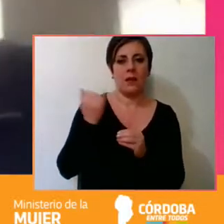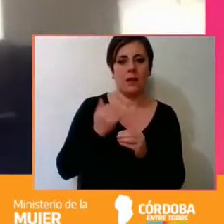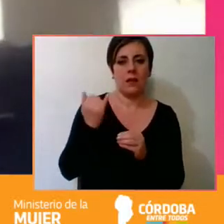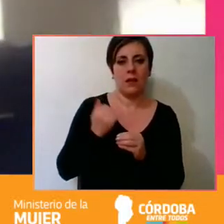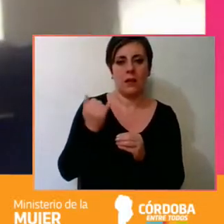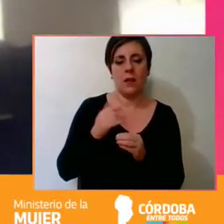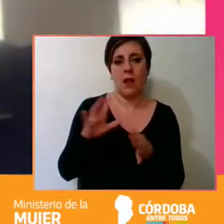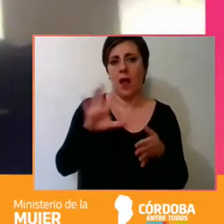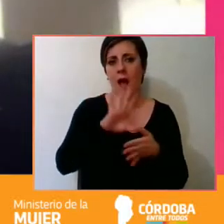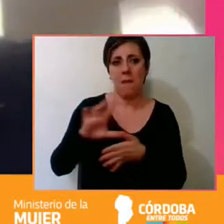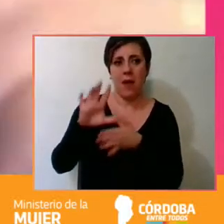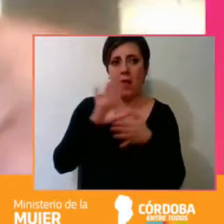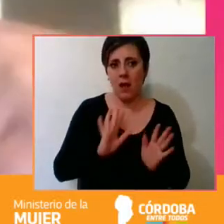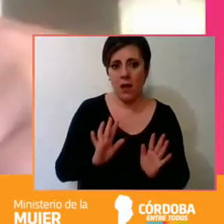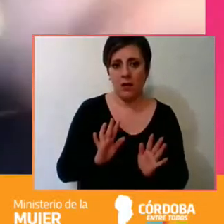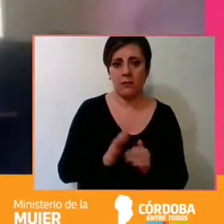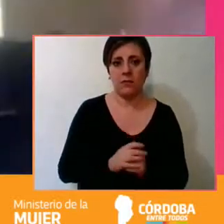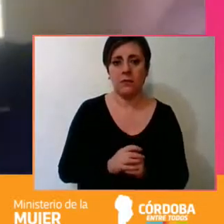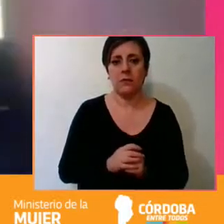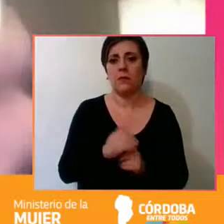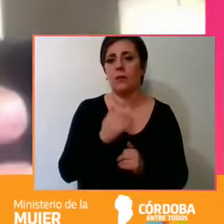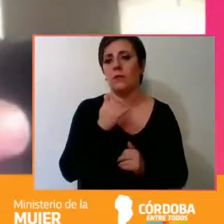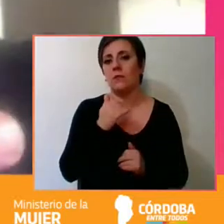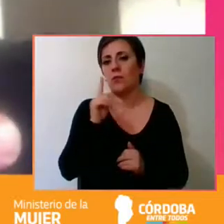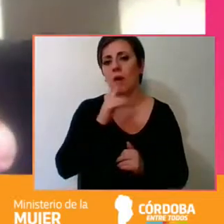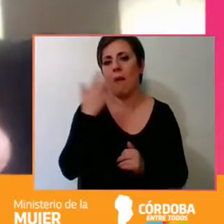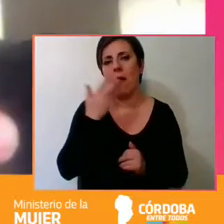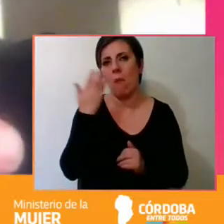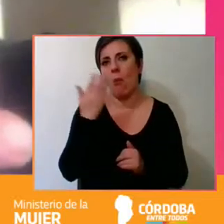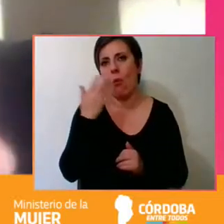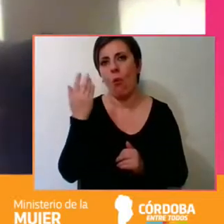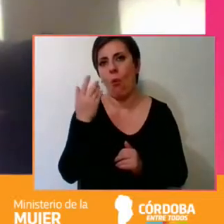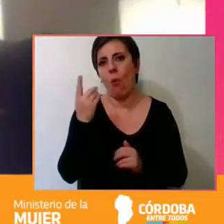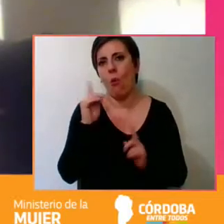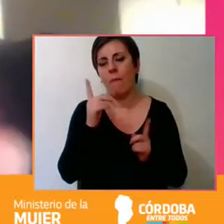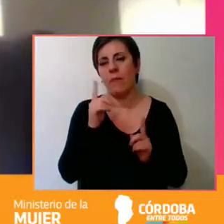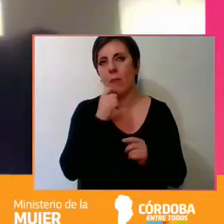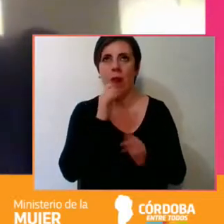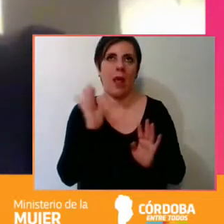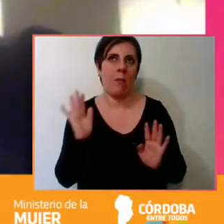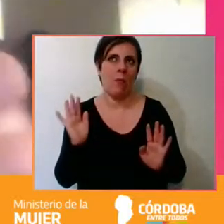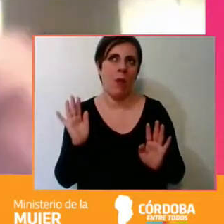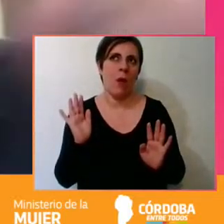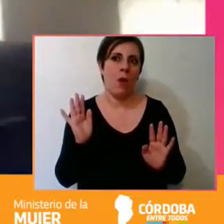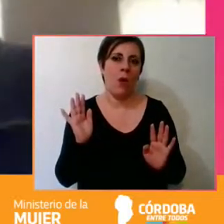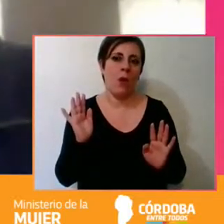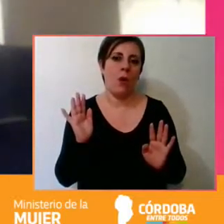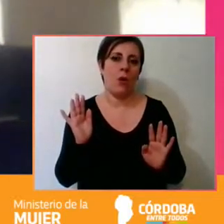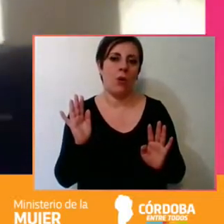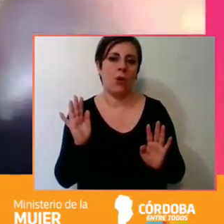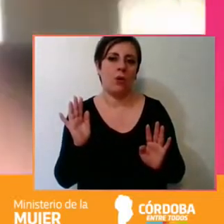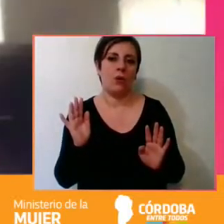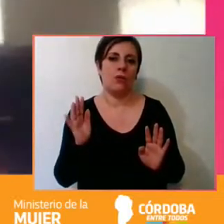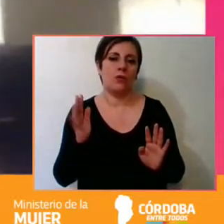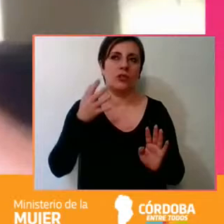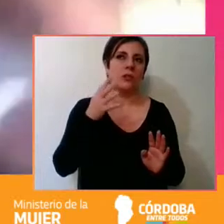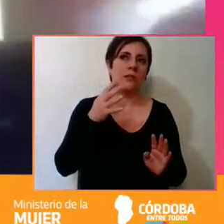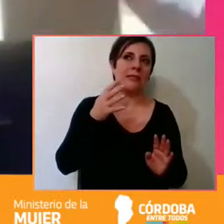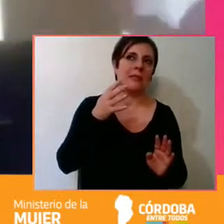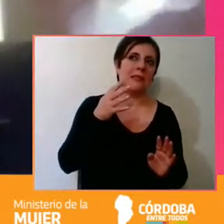Iberoamérica. No hablamos de lo mismo cuando hablamos del Gran Chaco que cuando hablamos